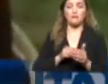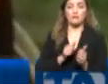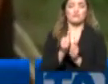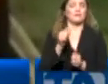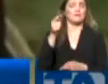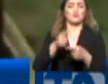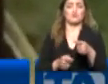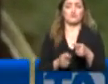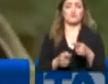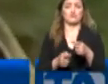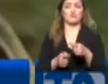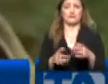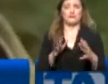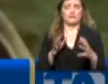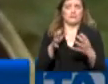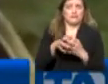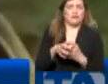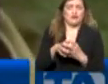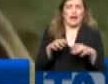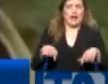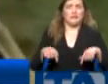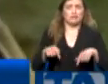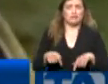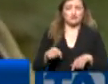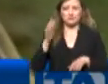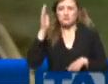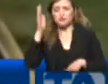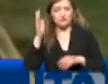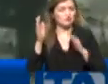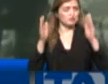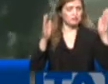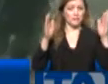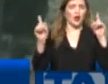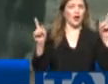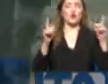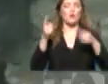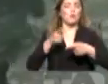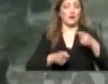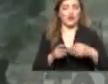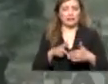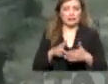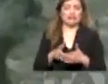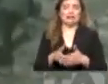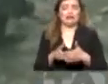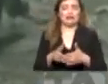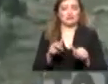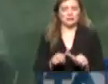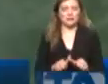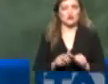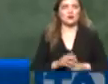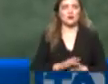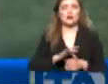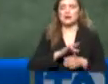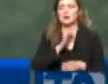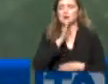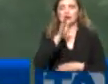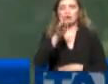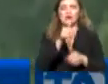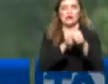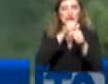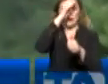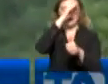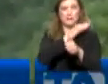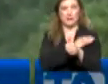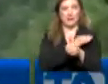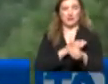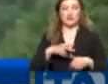lugar, no podemos salir ni para Tulcán ni para La Bonita. El riesgo es constante. Un deslizamiento cayó a pocos metros del